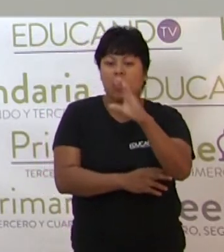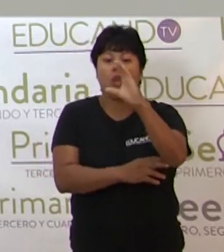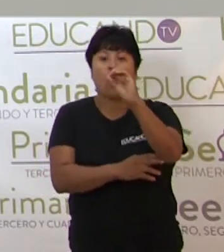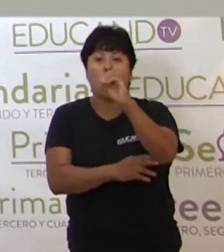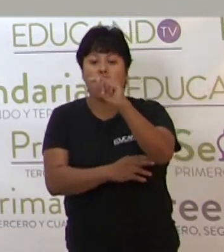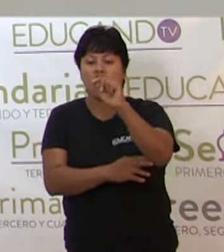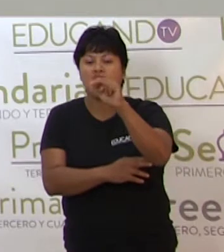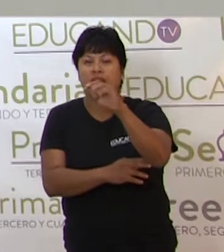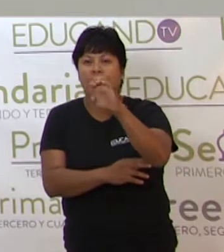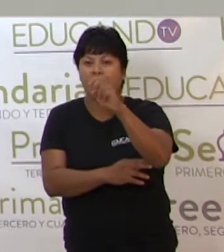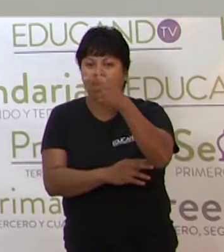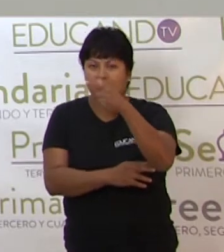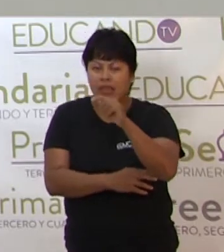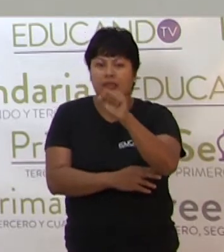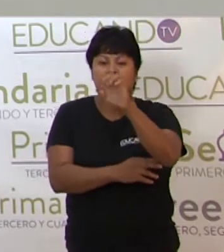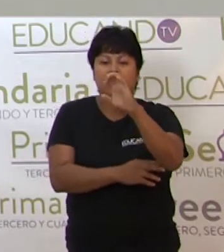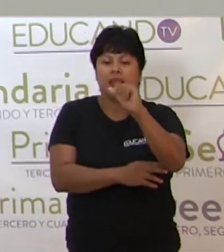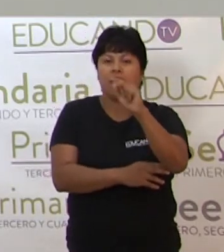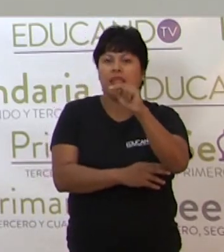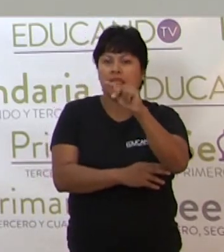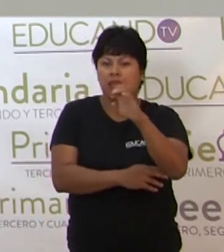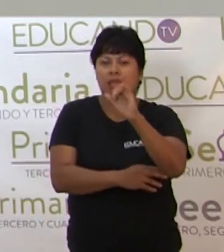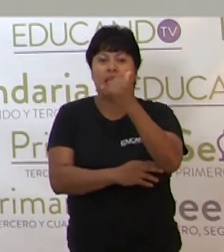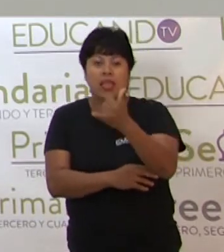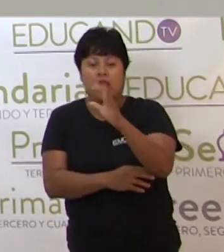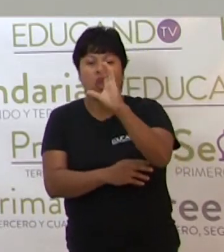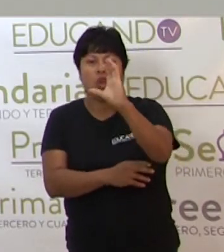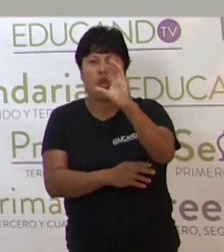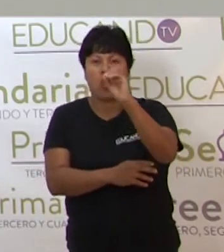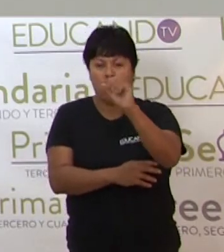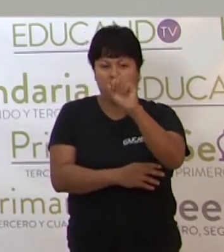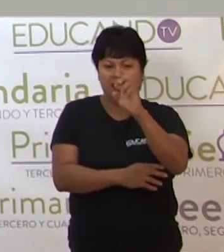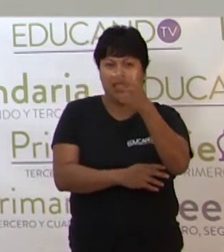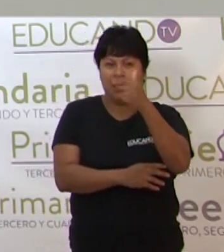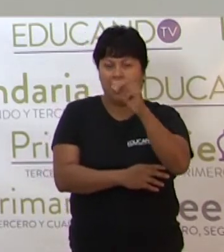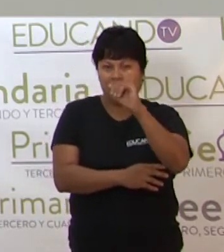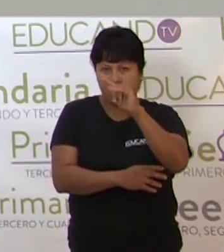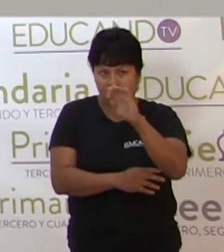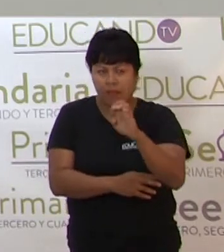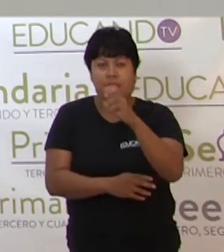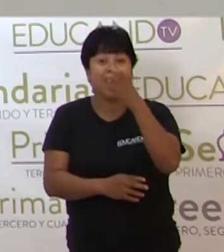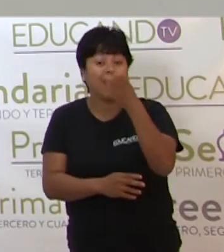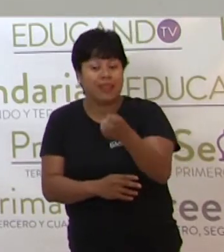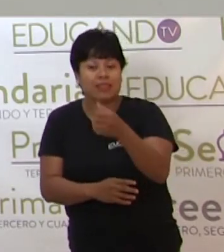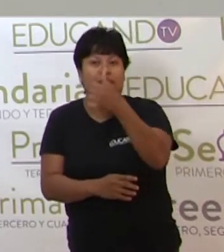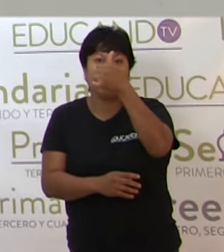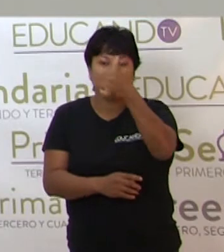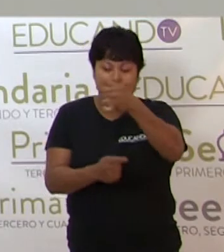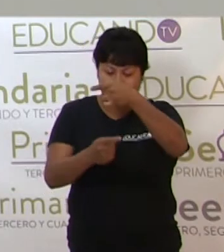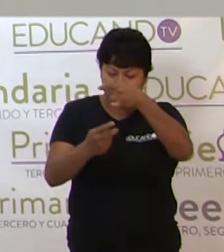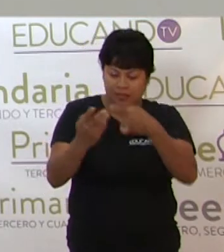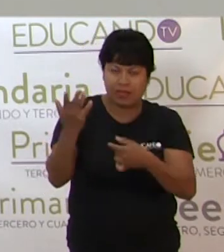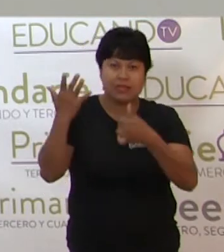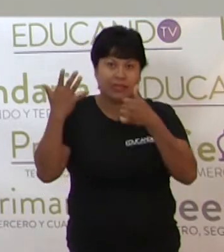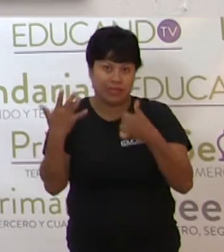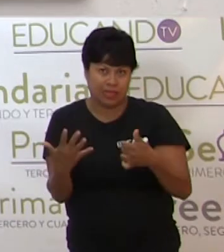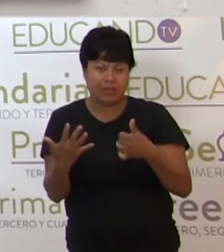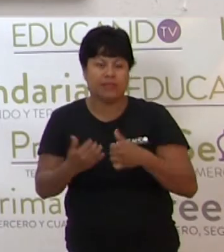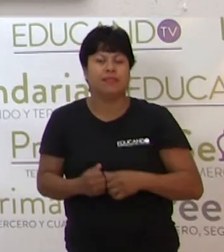cotangente, secante y cosecante. Esas son las 6 funciones trigonométricas, las